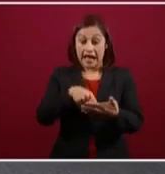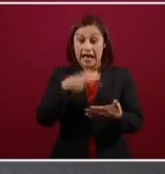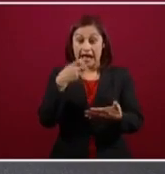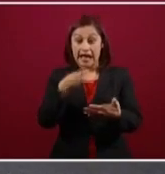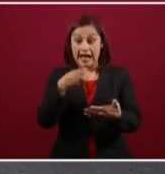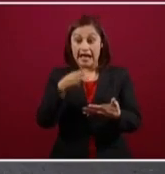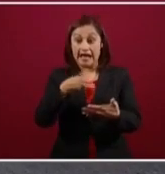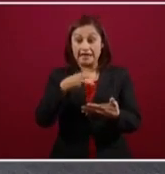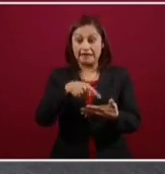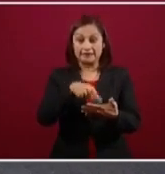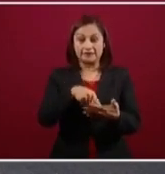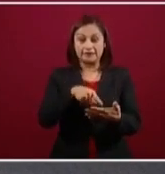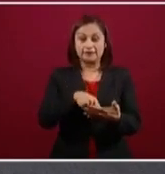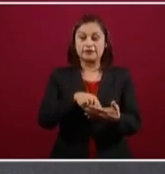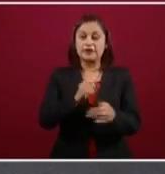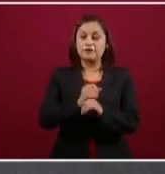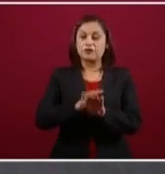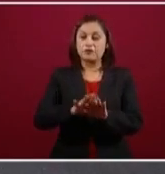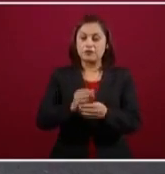tenemos esta información,